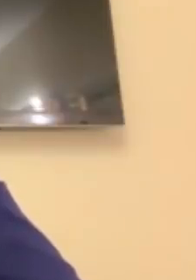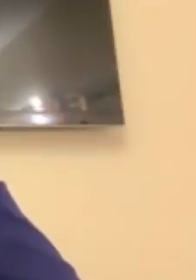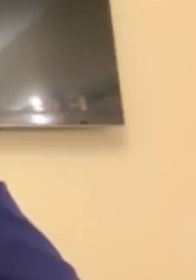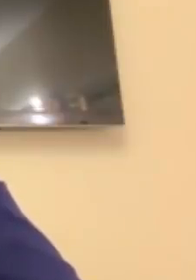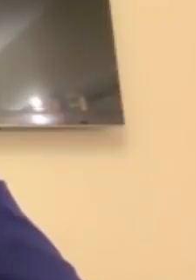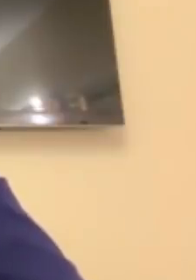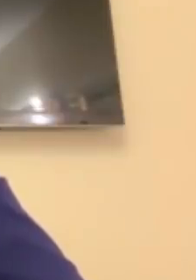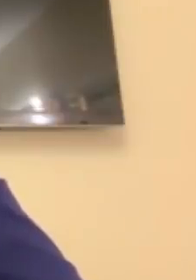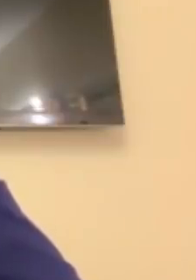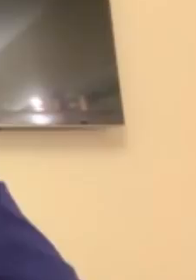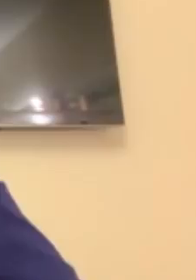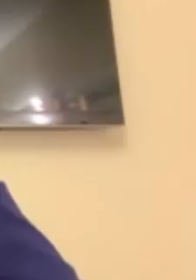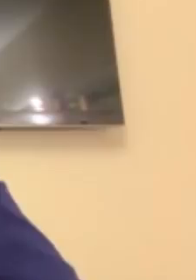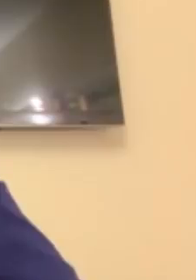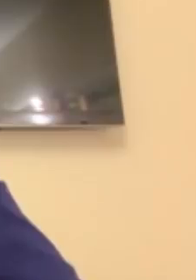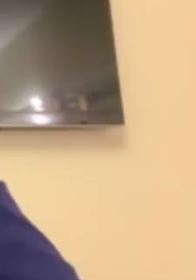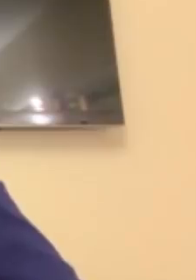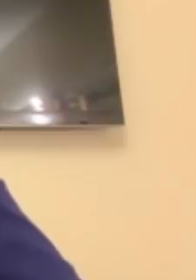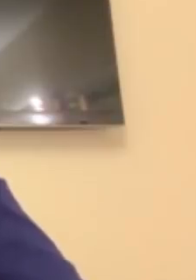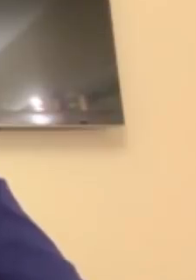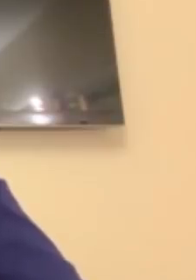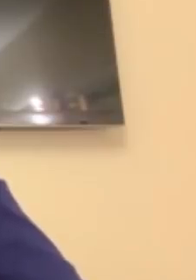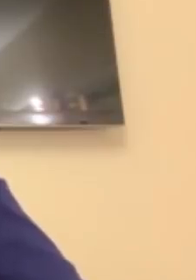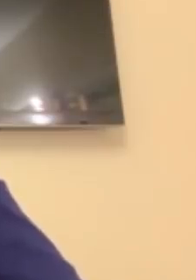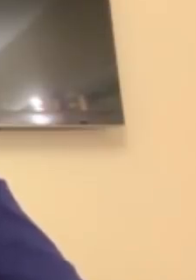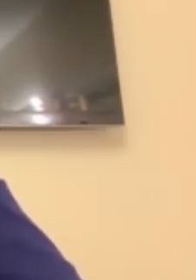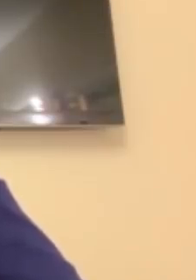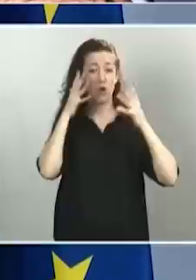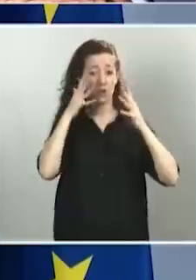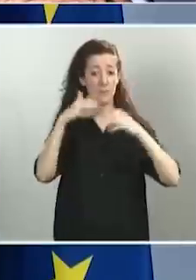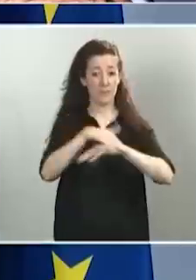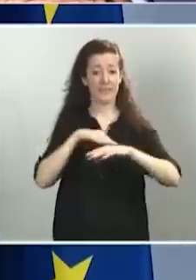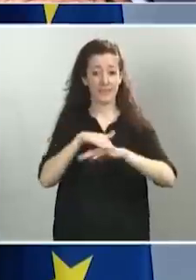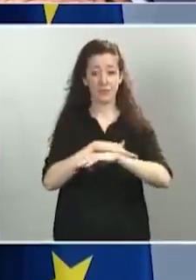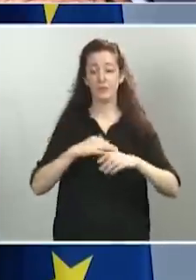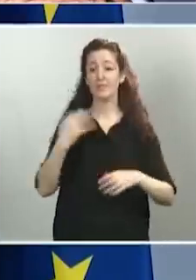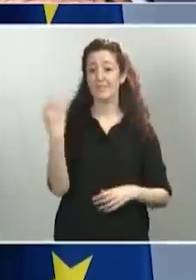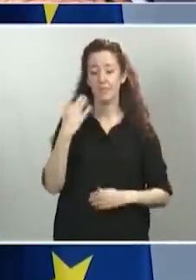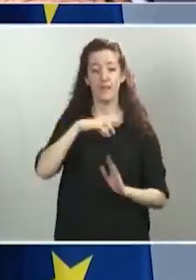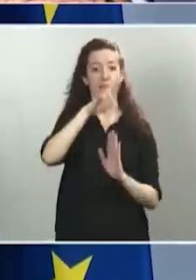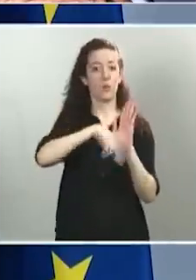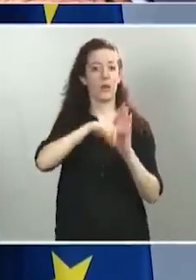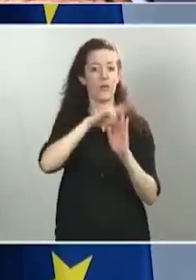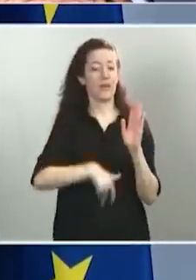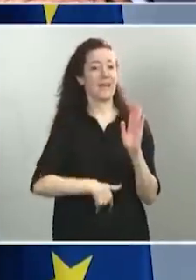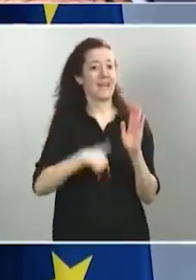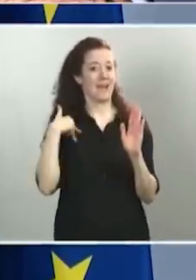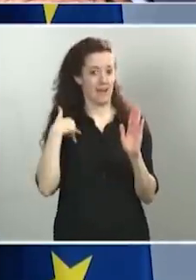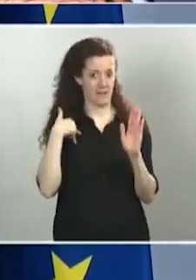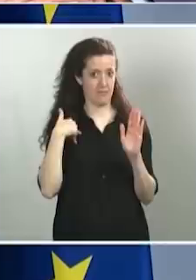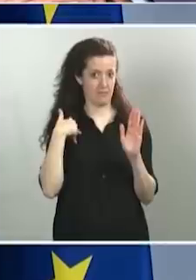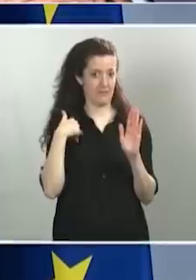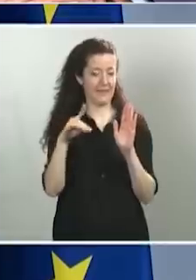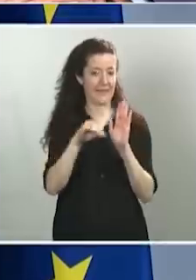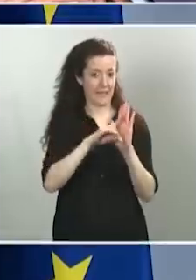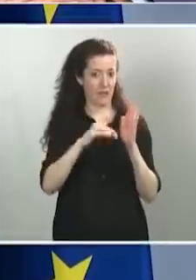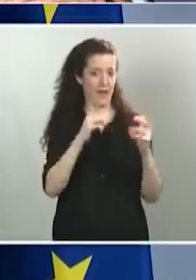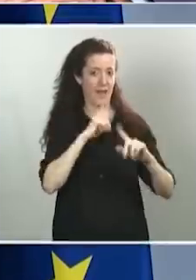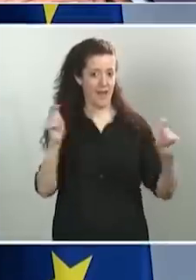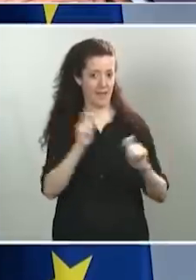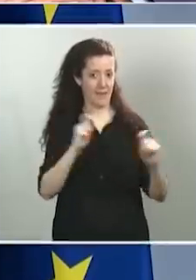que hemos tenido pues gran inmigración de países que están escapando del comunismo,